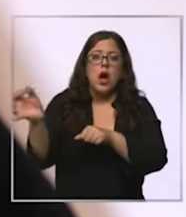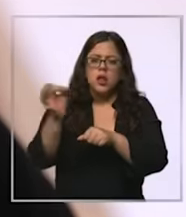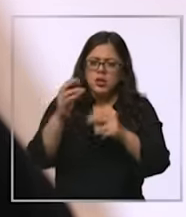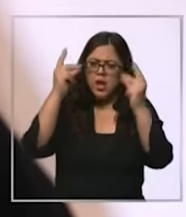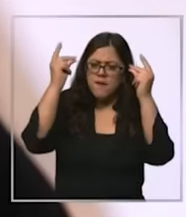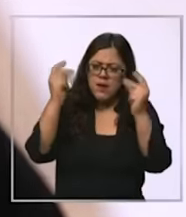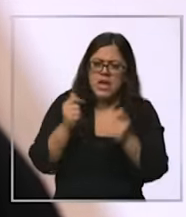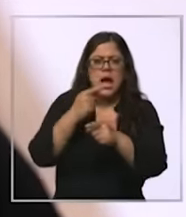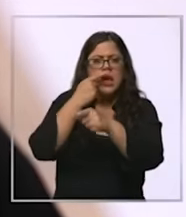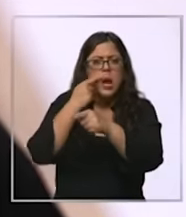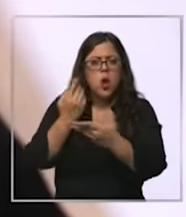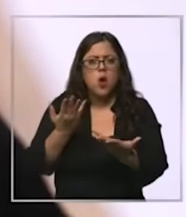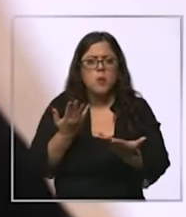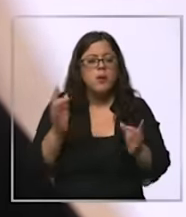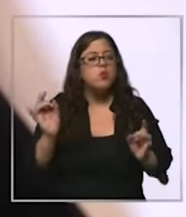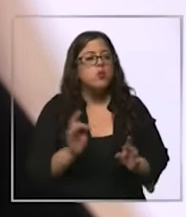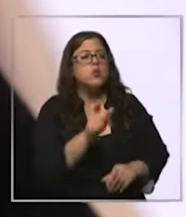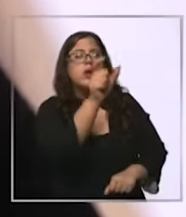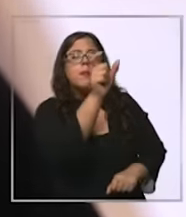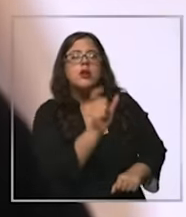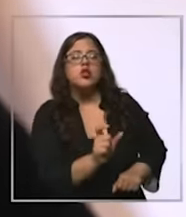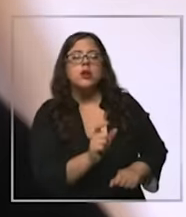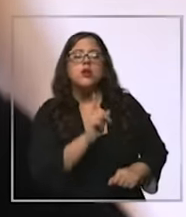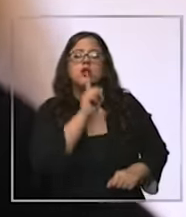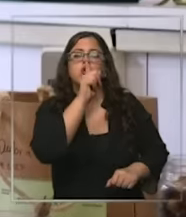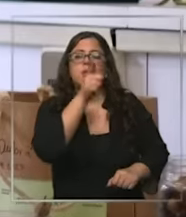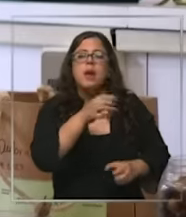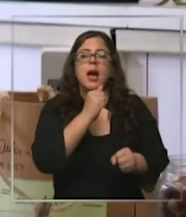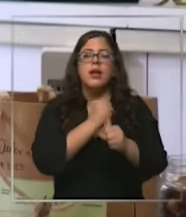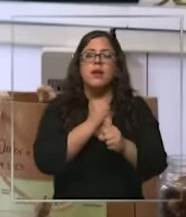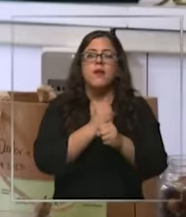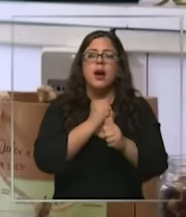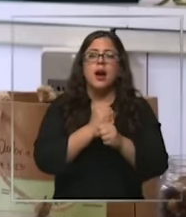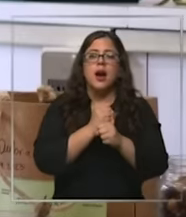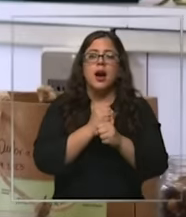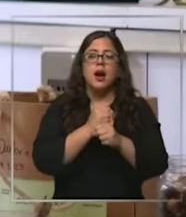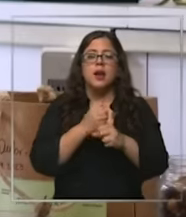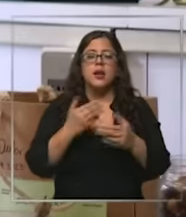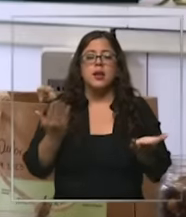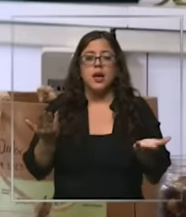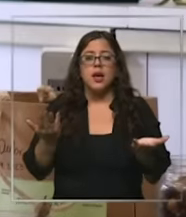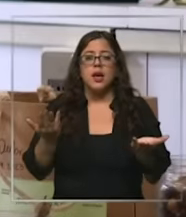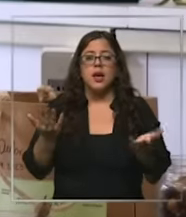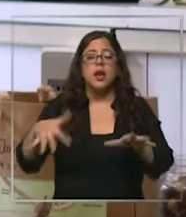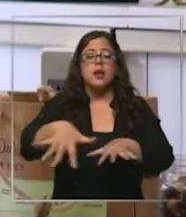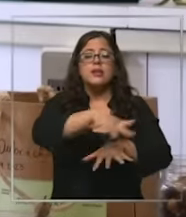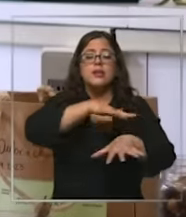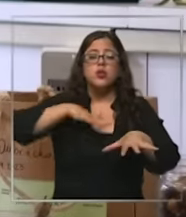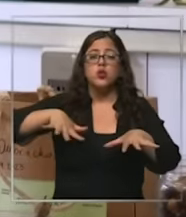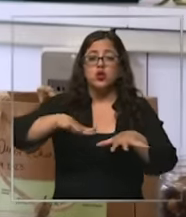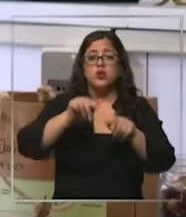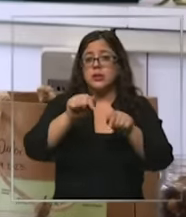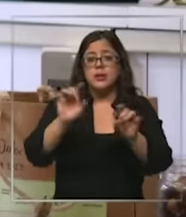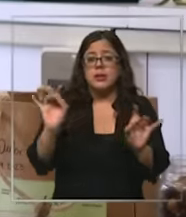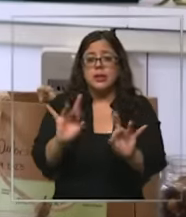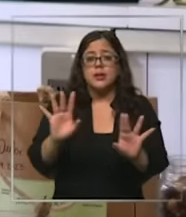este sujeto. Debe ser una persona que está acostumbrada a trabajar en un ambiente, digamos, de este